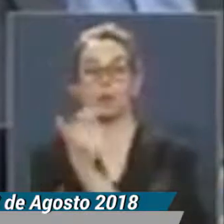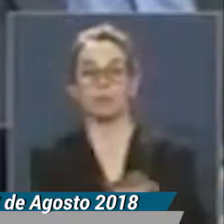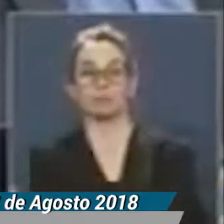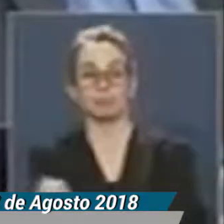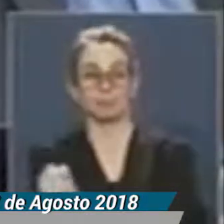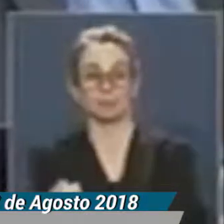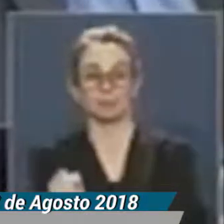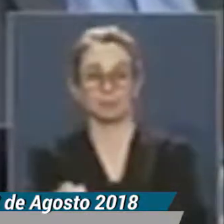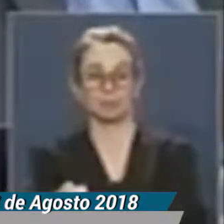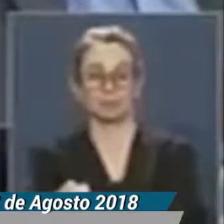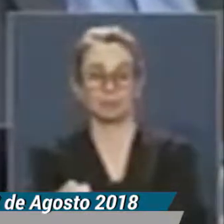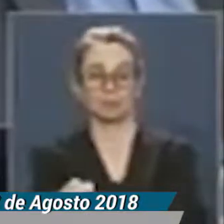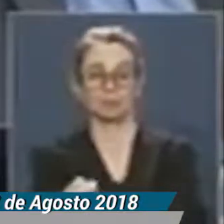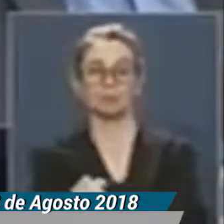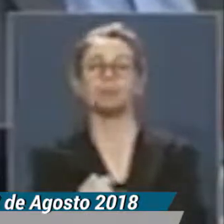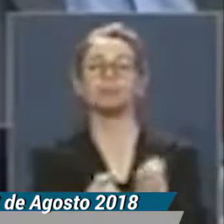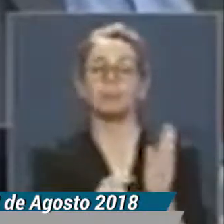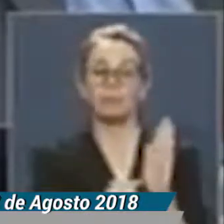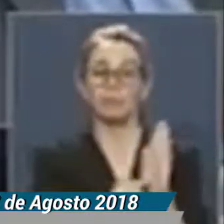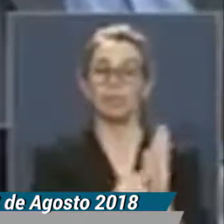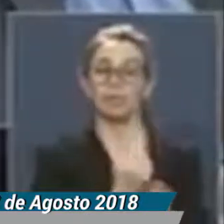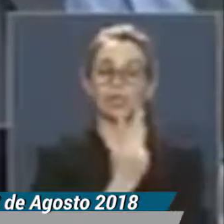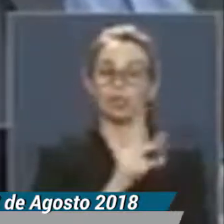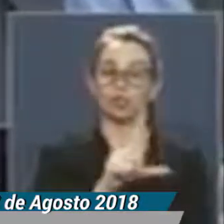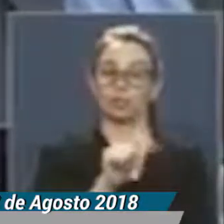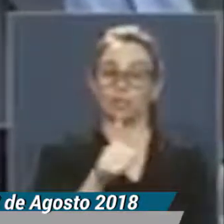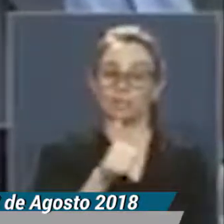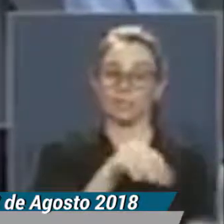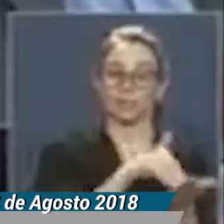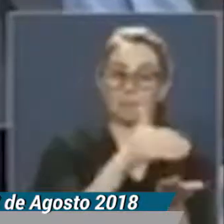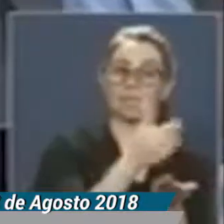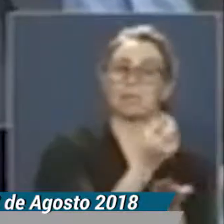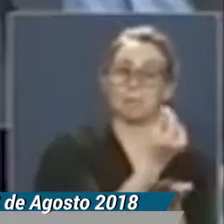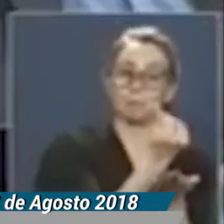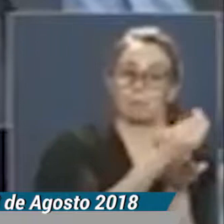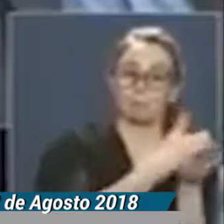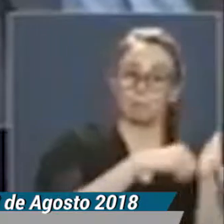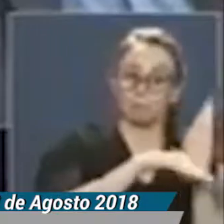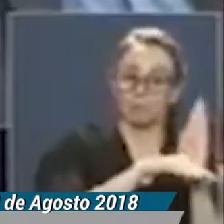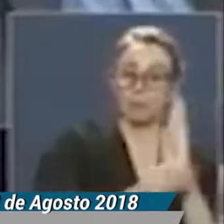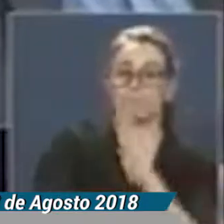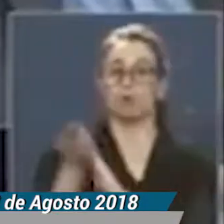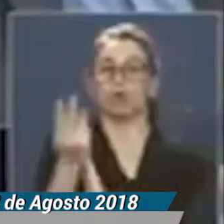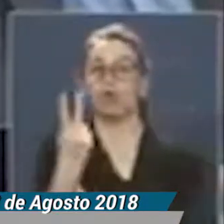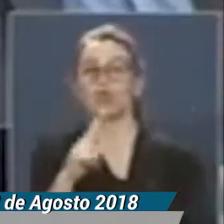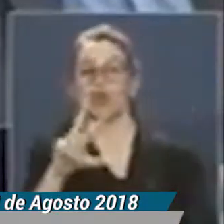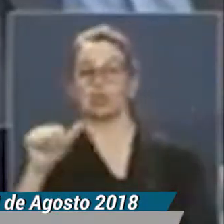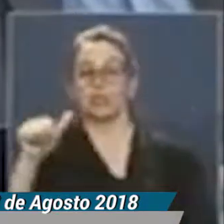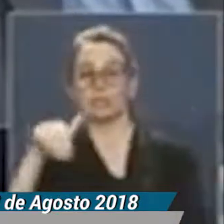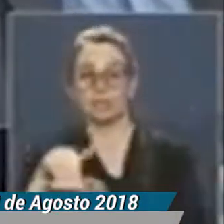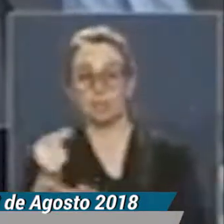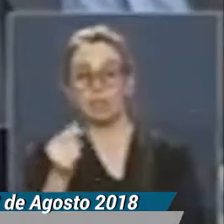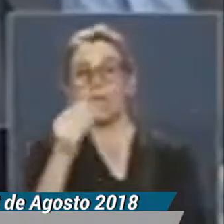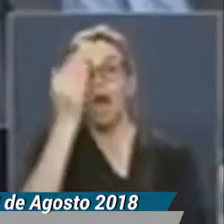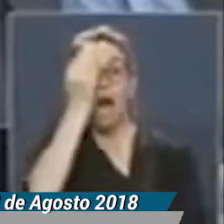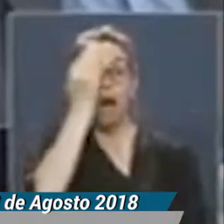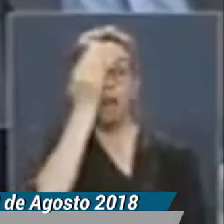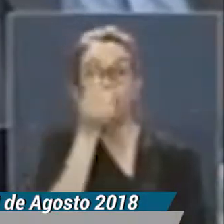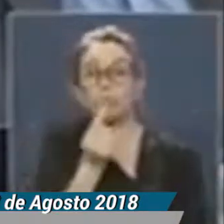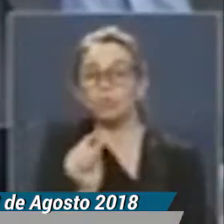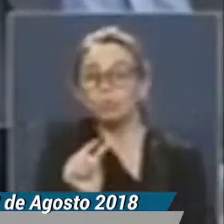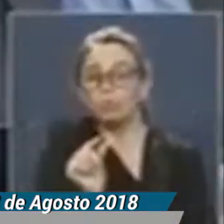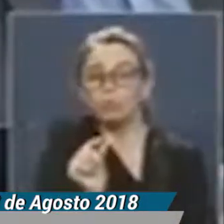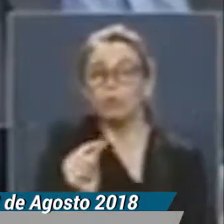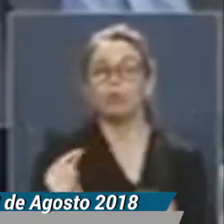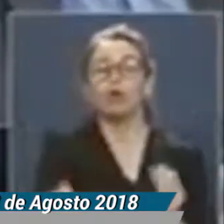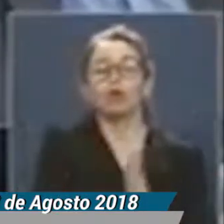trabajadores. La cifra de aumentar de 276 mil pesos a 286 ahora en agosto es magra y escasa,